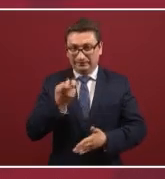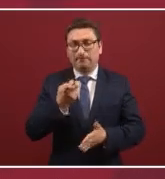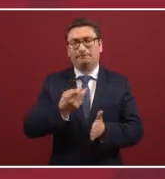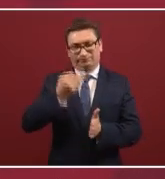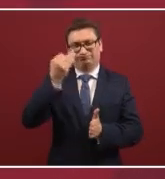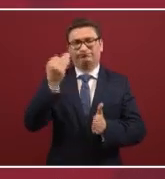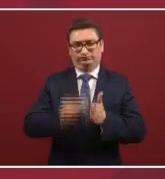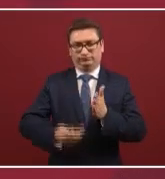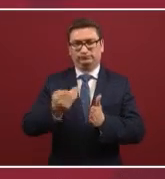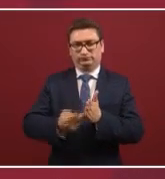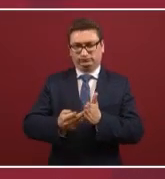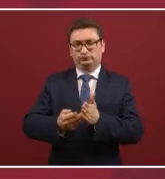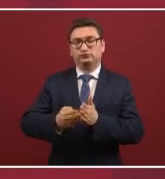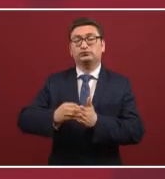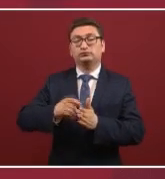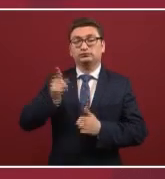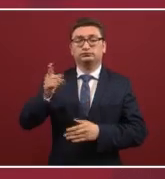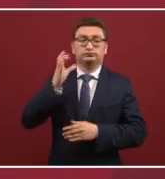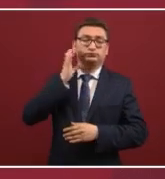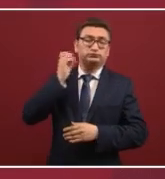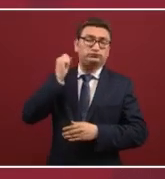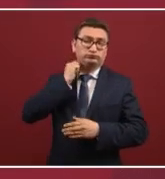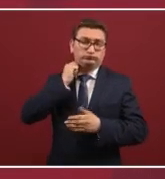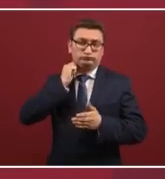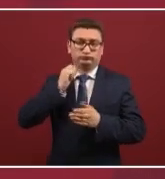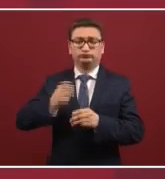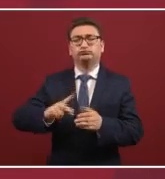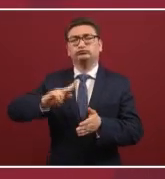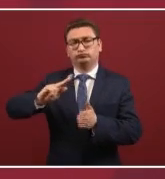la ratificación del Senado,